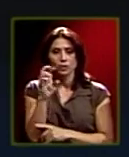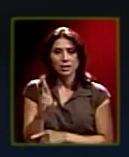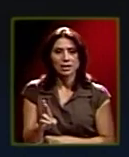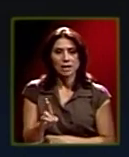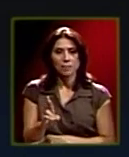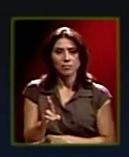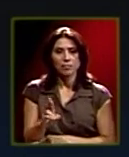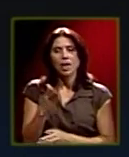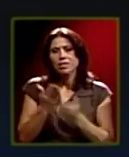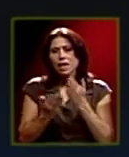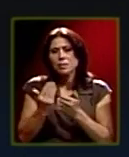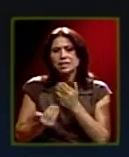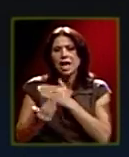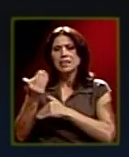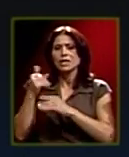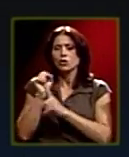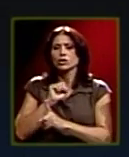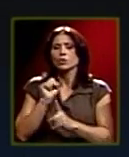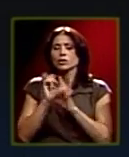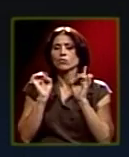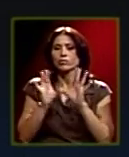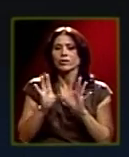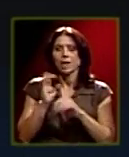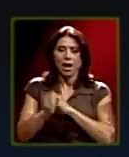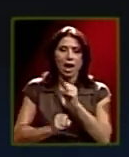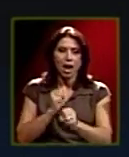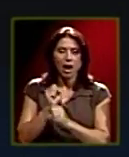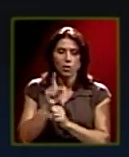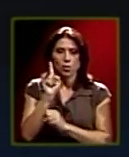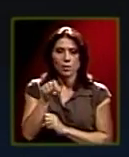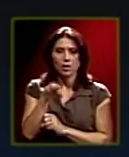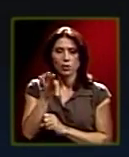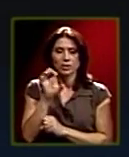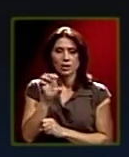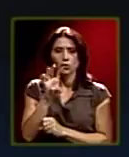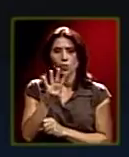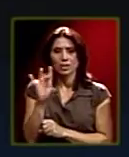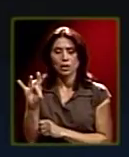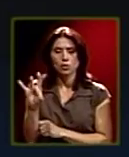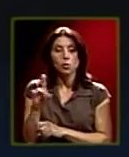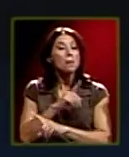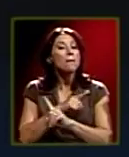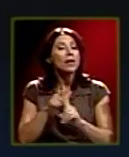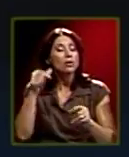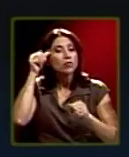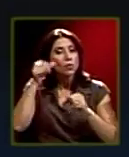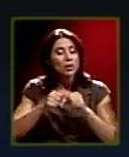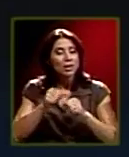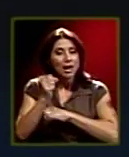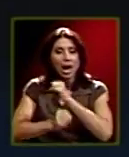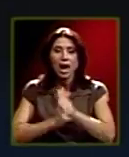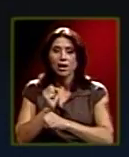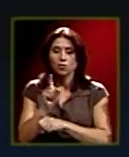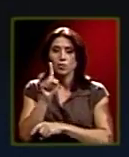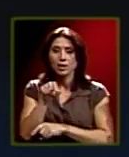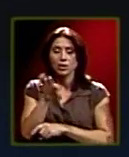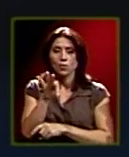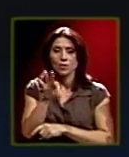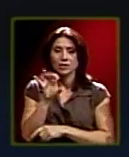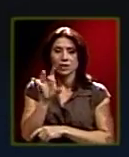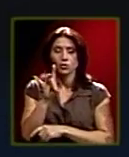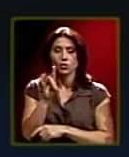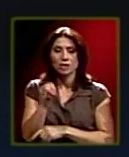anterior probablemente fue el 48, pero en los años 80, en medio del conflicto centroamericano, de la Guerra Fría, viene una